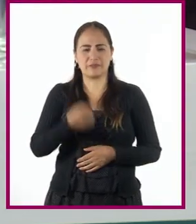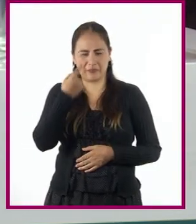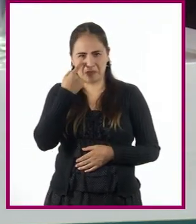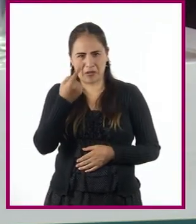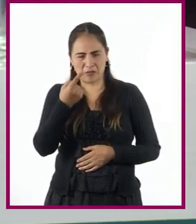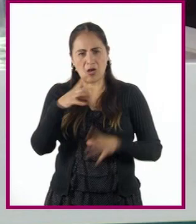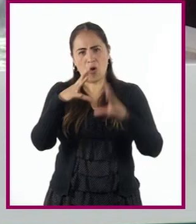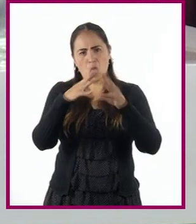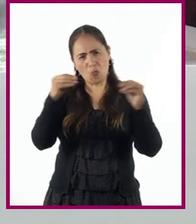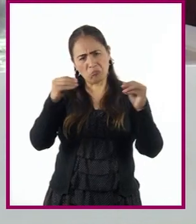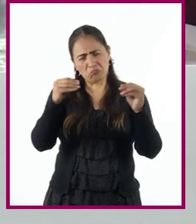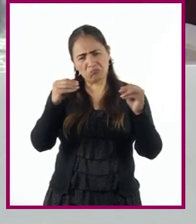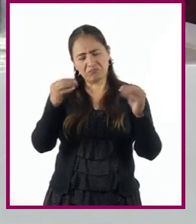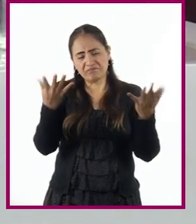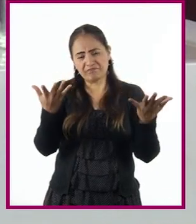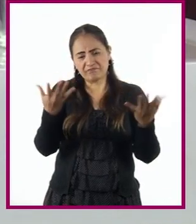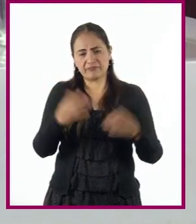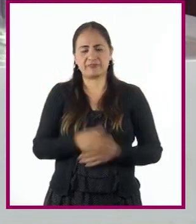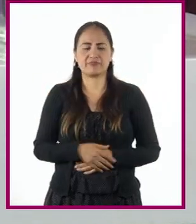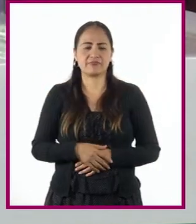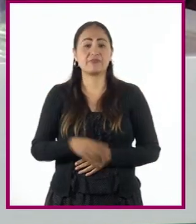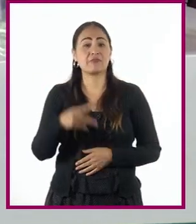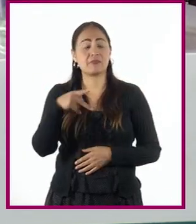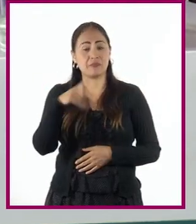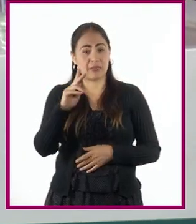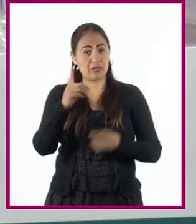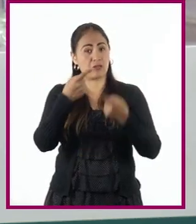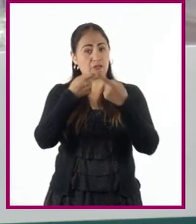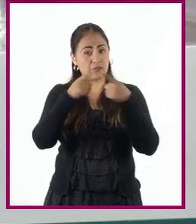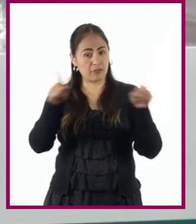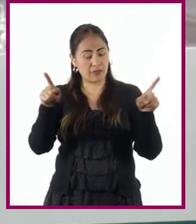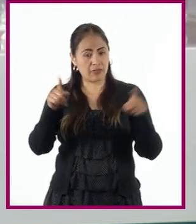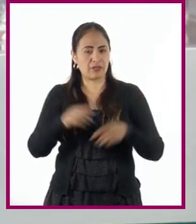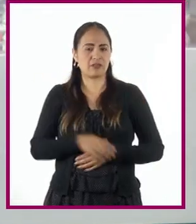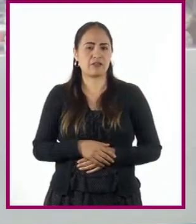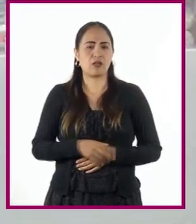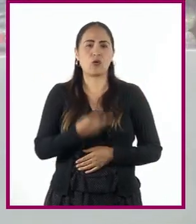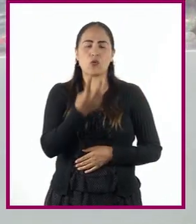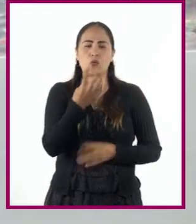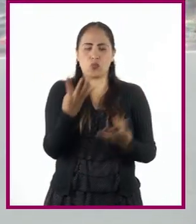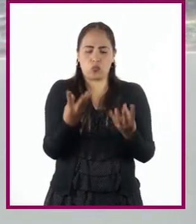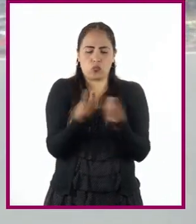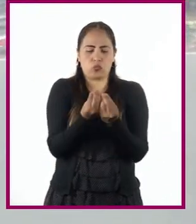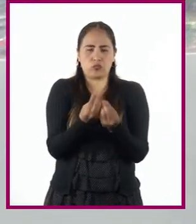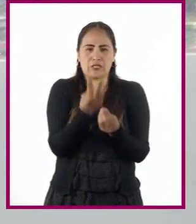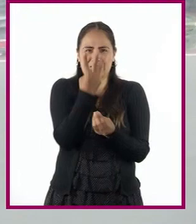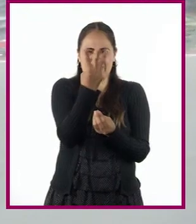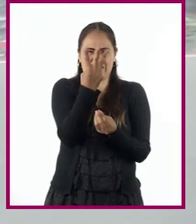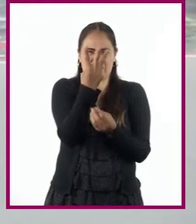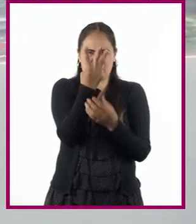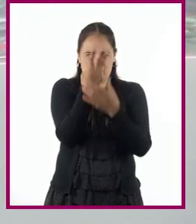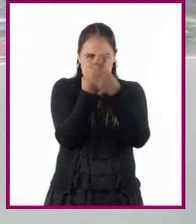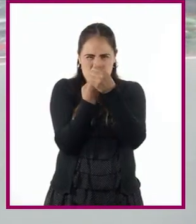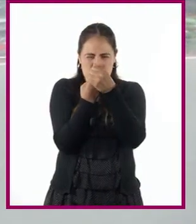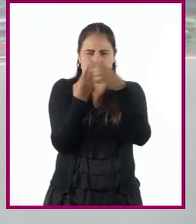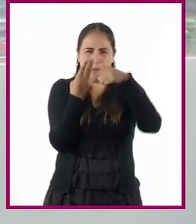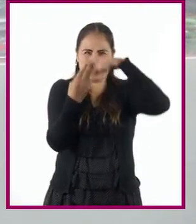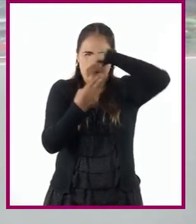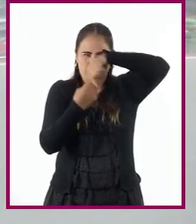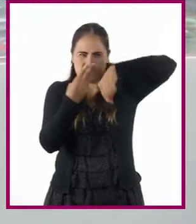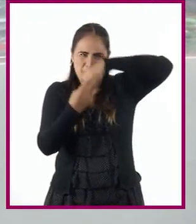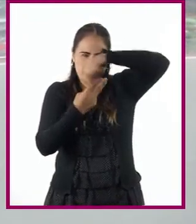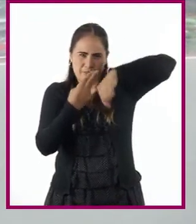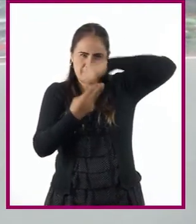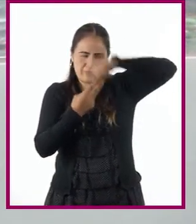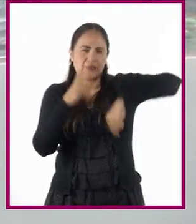apagó. Pero si ponemos las bengalas juntas, vamos a hacer esta. Vamos